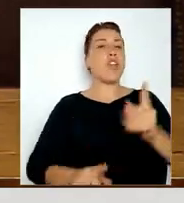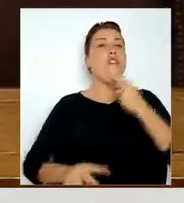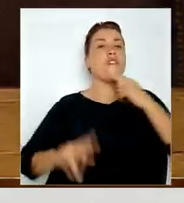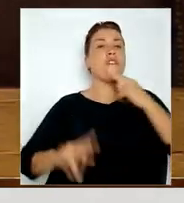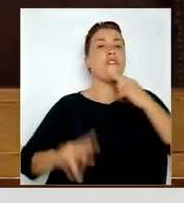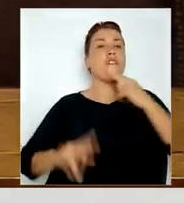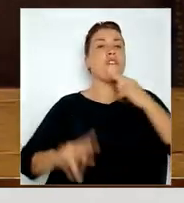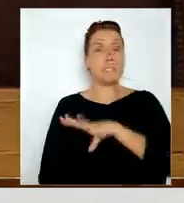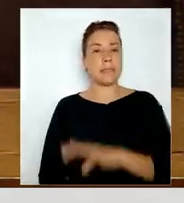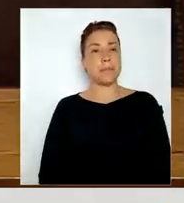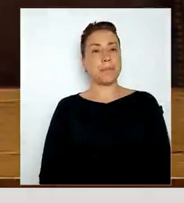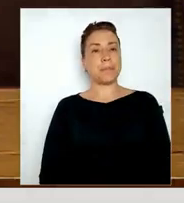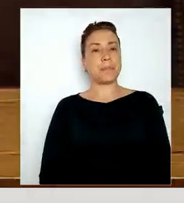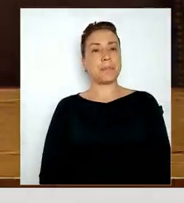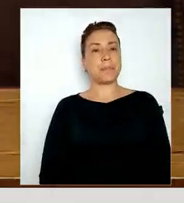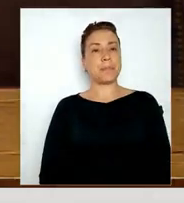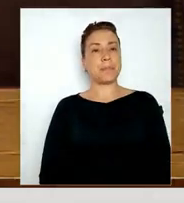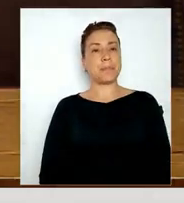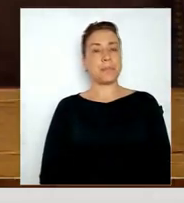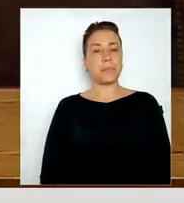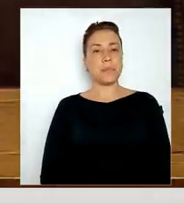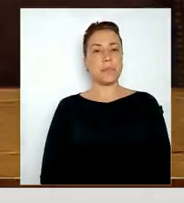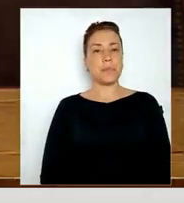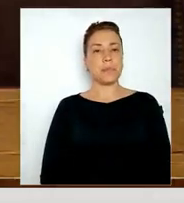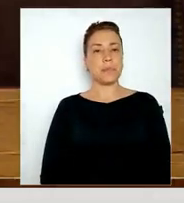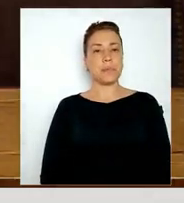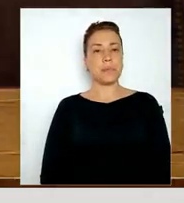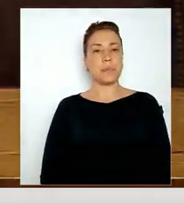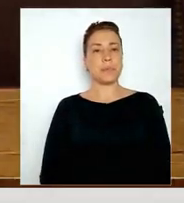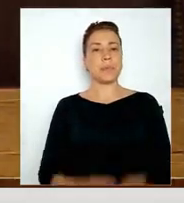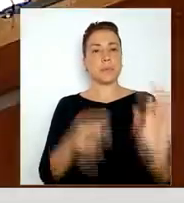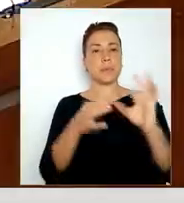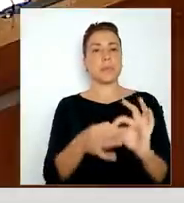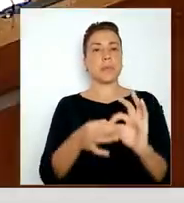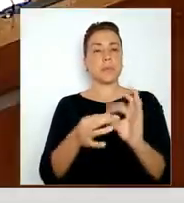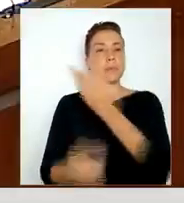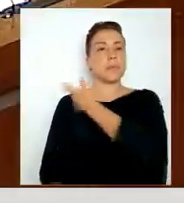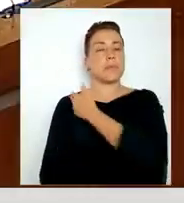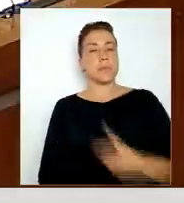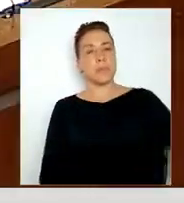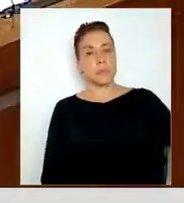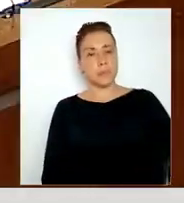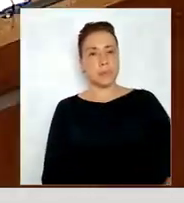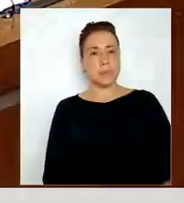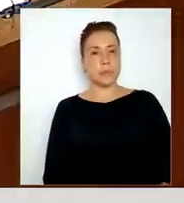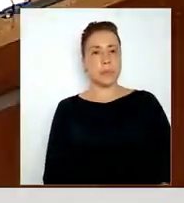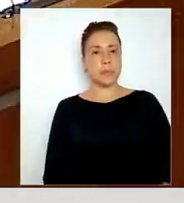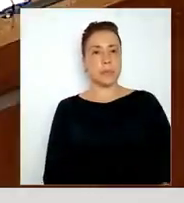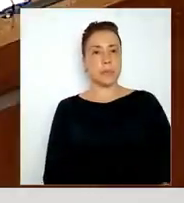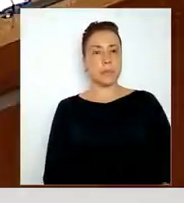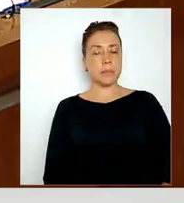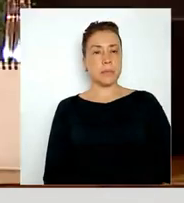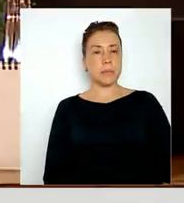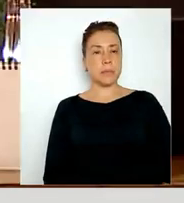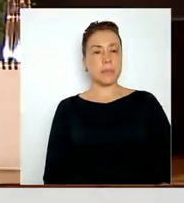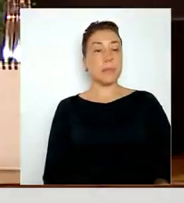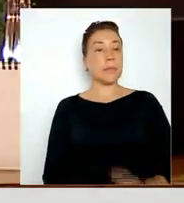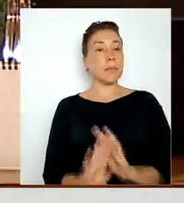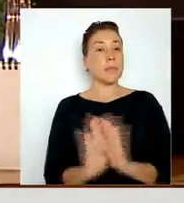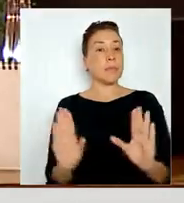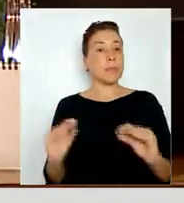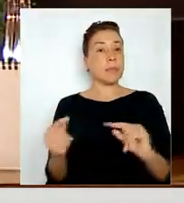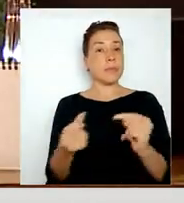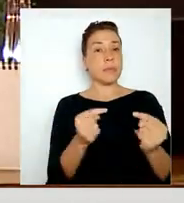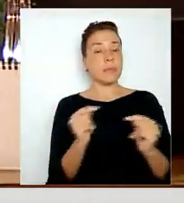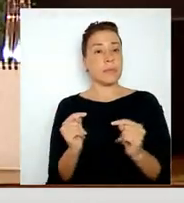presidente Muchas gracias ministra habiendo terminado la discusión procedemos